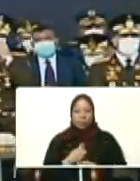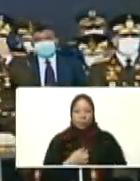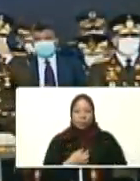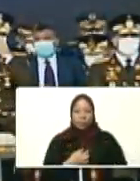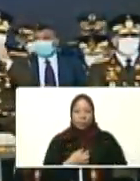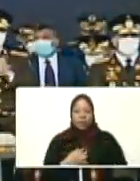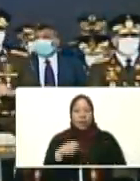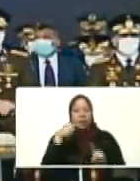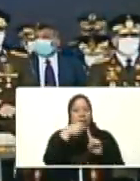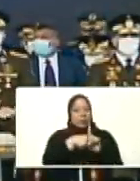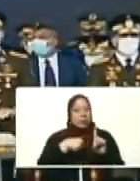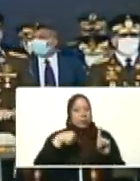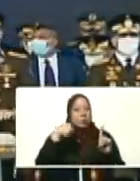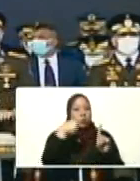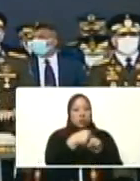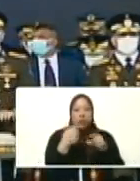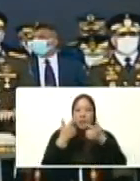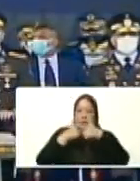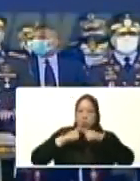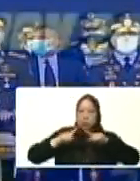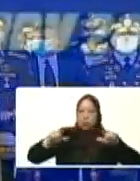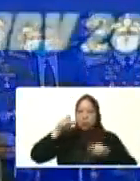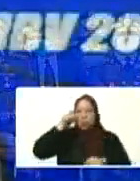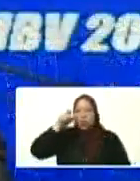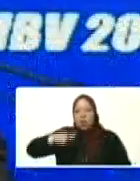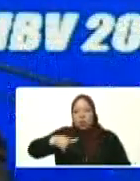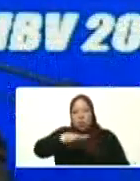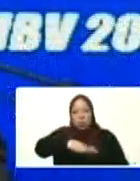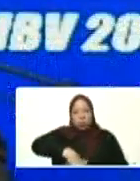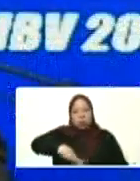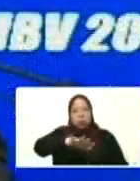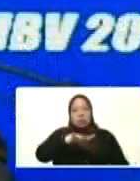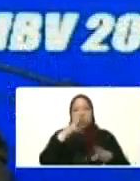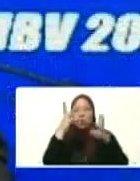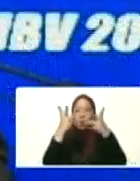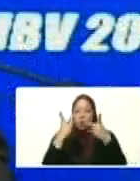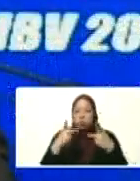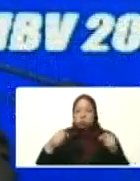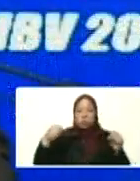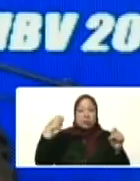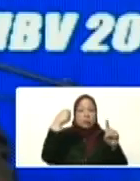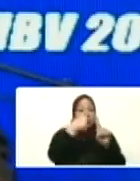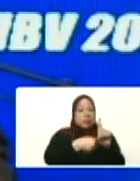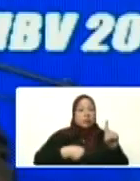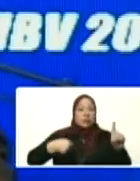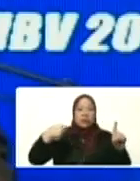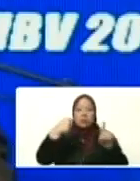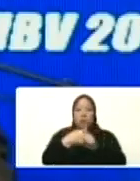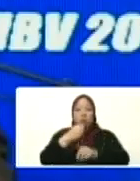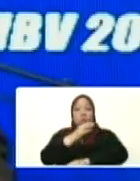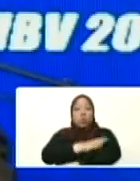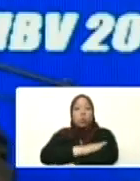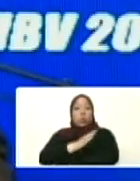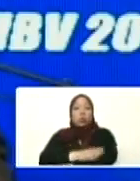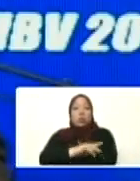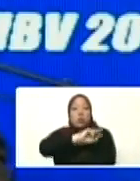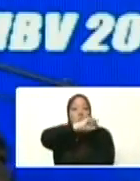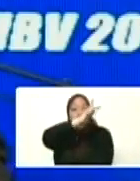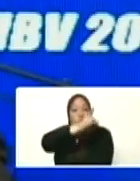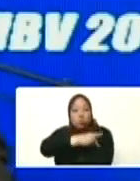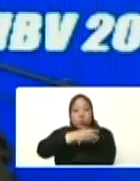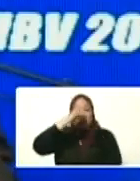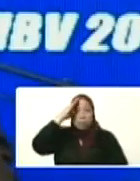¿Cuánta lucha para recuperar la libertad de nuestro pueblo y cuánta lucha para rescatar la dignidad de nuestra Fuerza